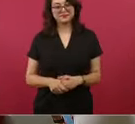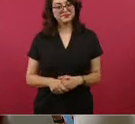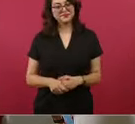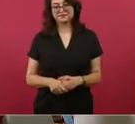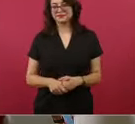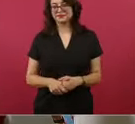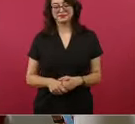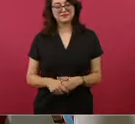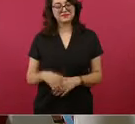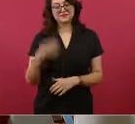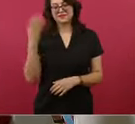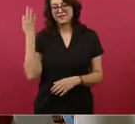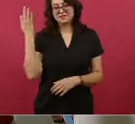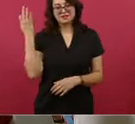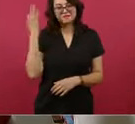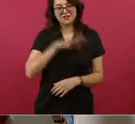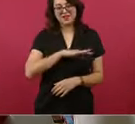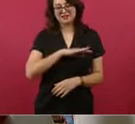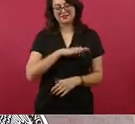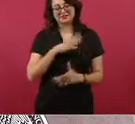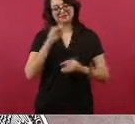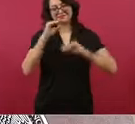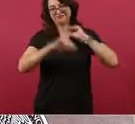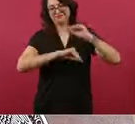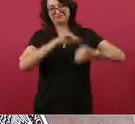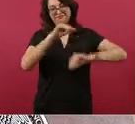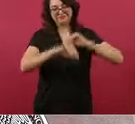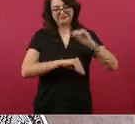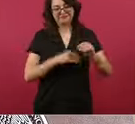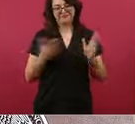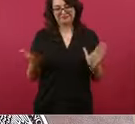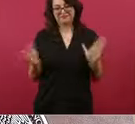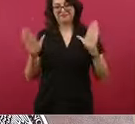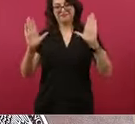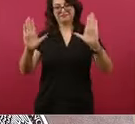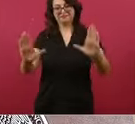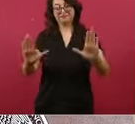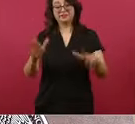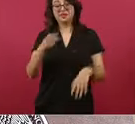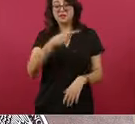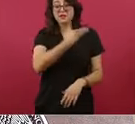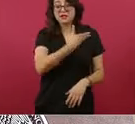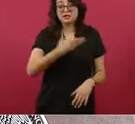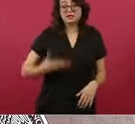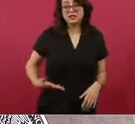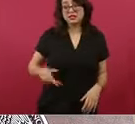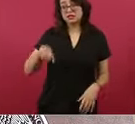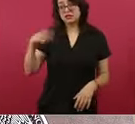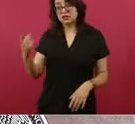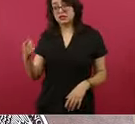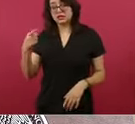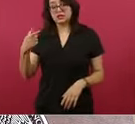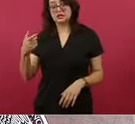esto. Aquí vemos el montaje y la fotografía original. Todo el tiempo